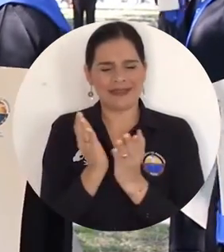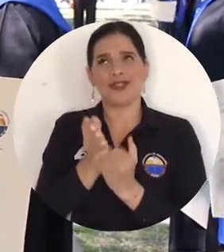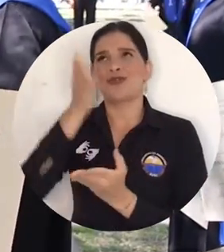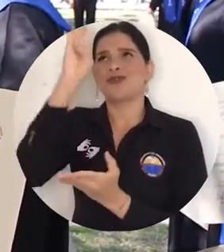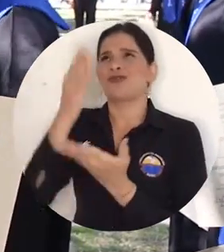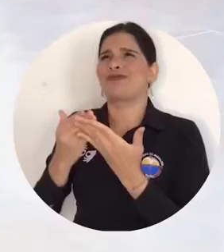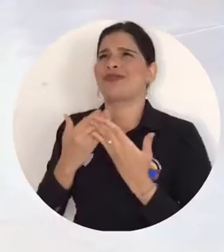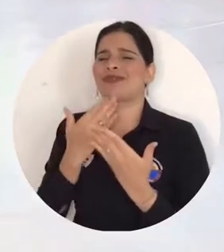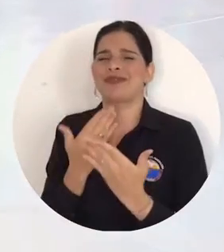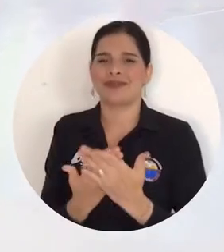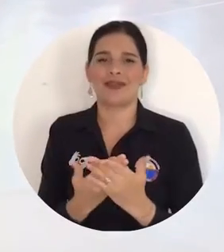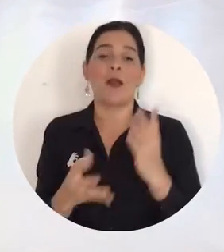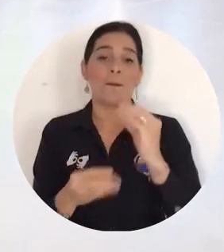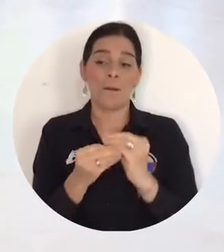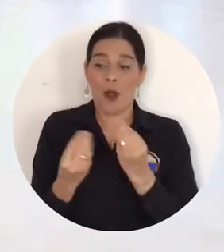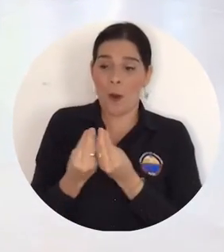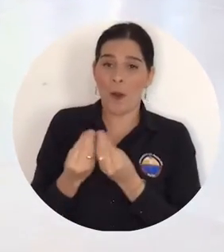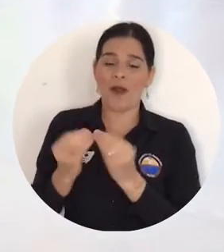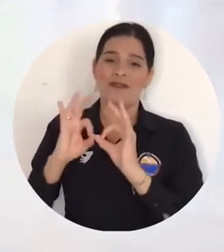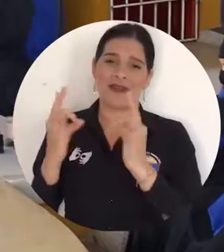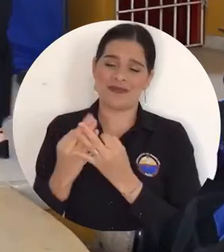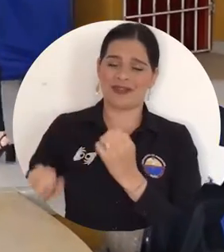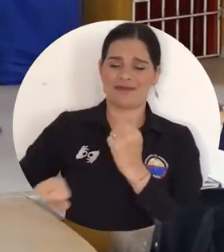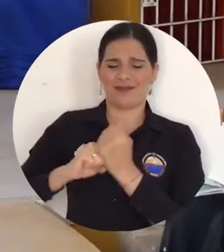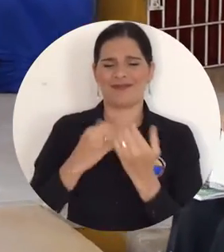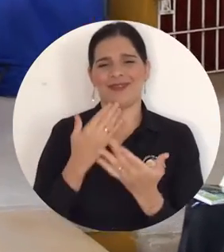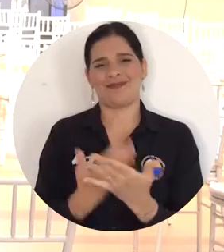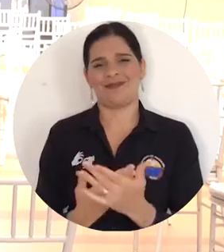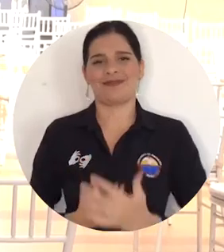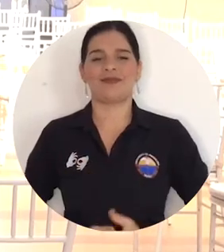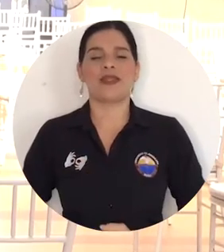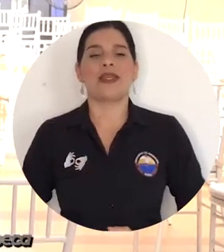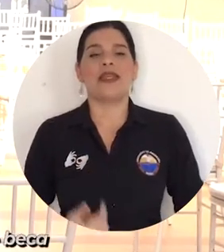gracia de dios y a la colaboración de mis seres queridos